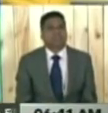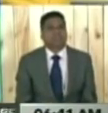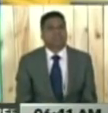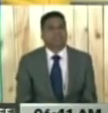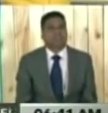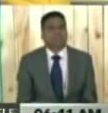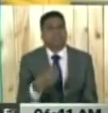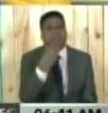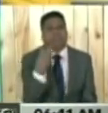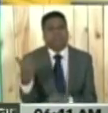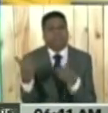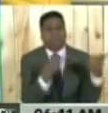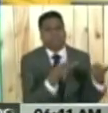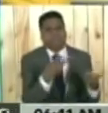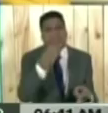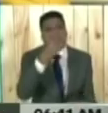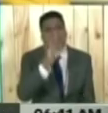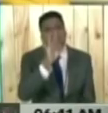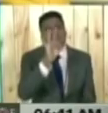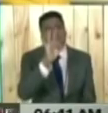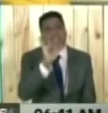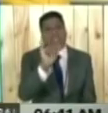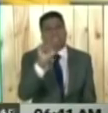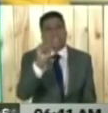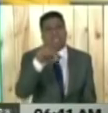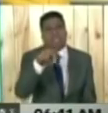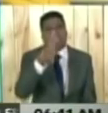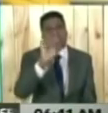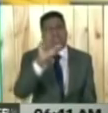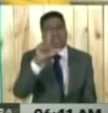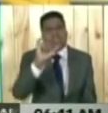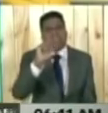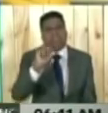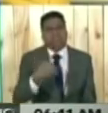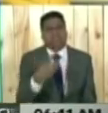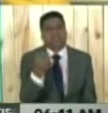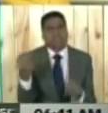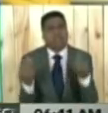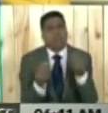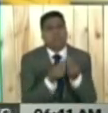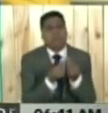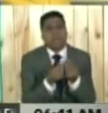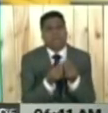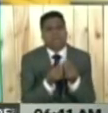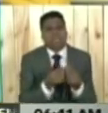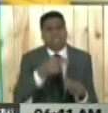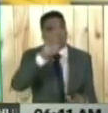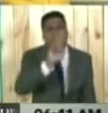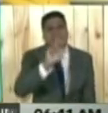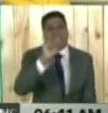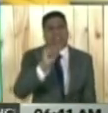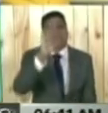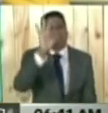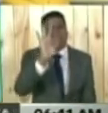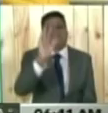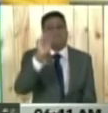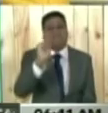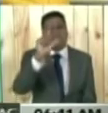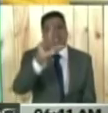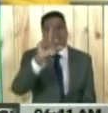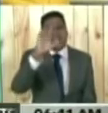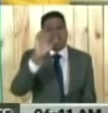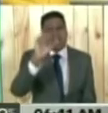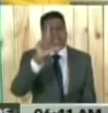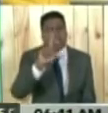Faría, bienvenida al estudio de La Pauta de hoy. Me acompaña Rafael Domínguez. Por ejemplo, señores de la derecha,